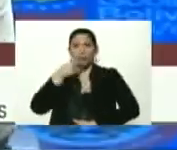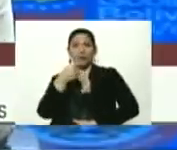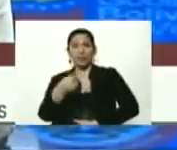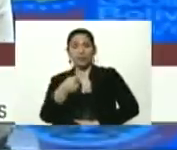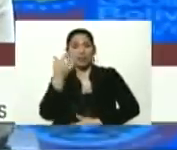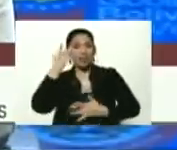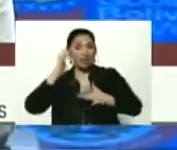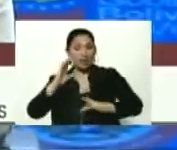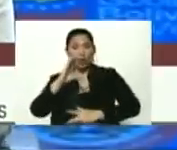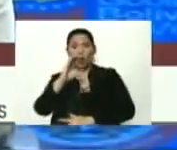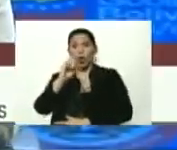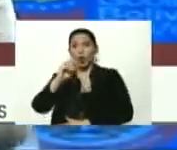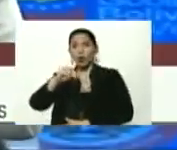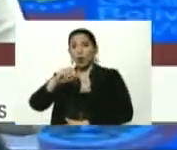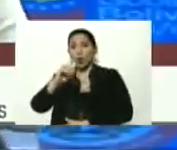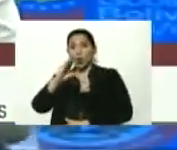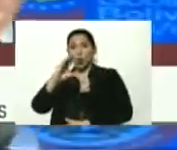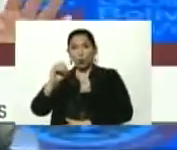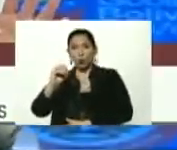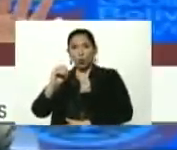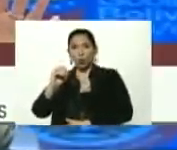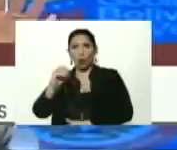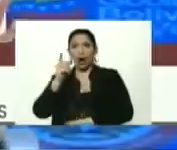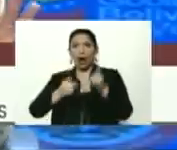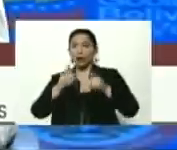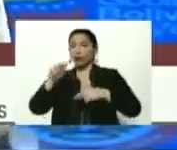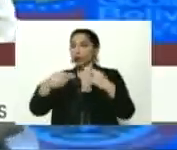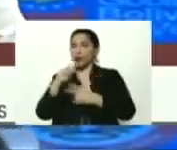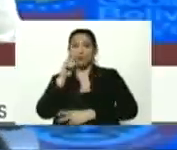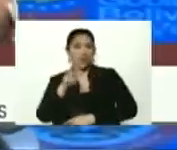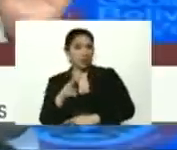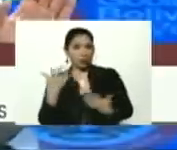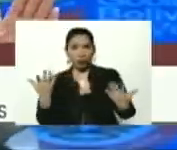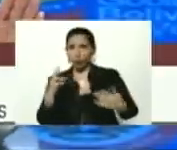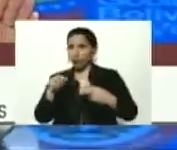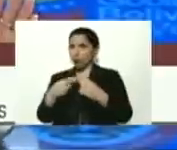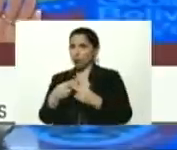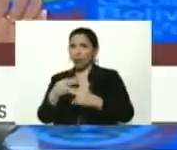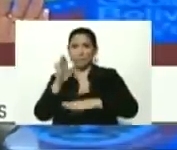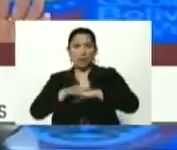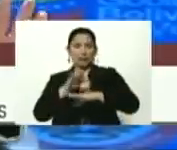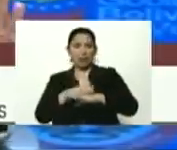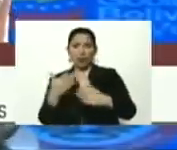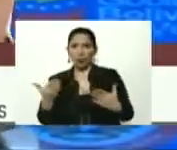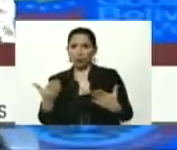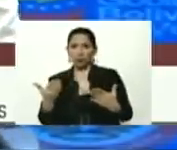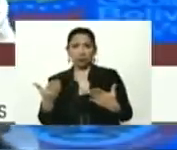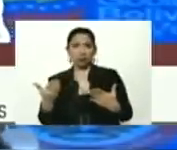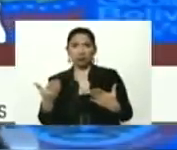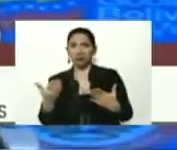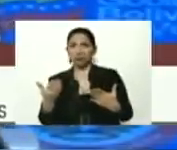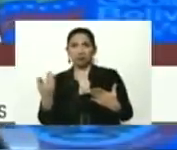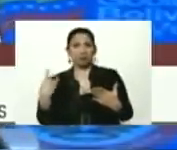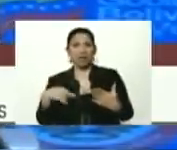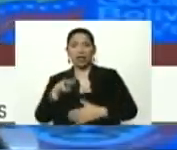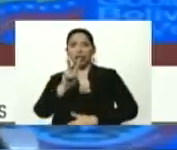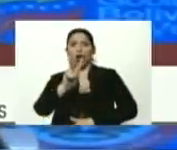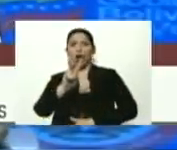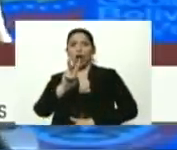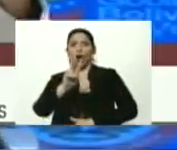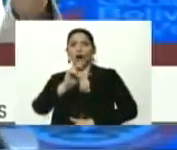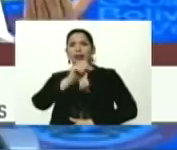caso de Conoco, algo nunca visto, nunca había ocurrido, tiene dos